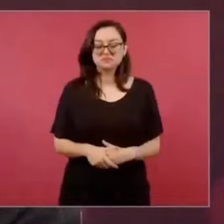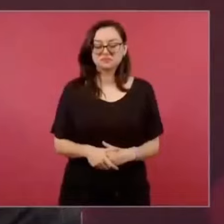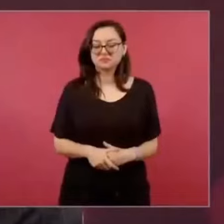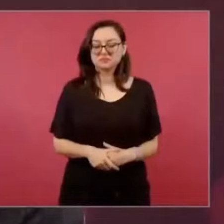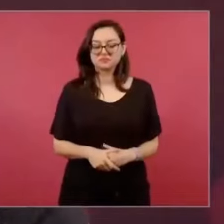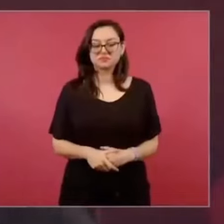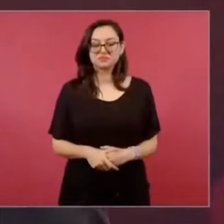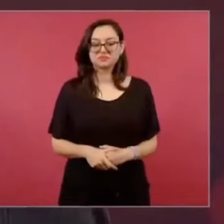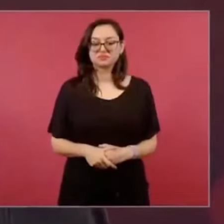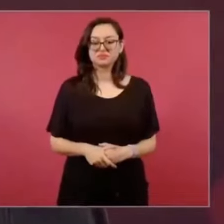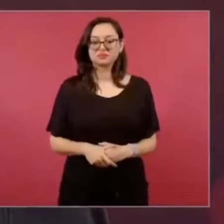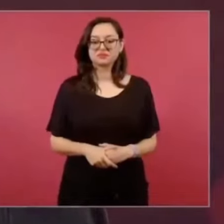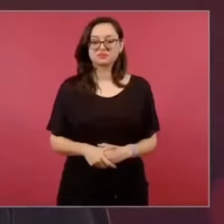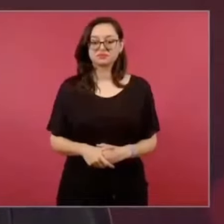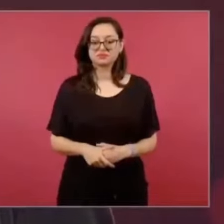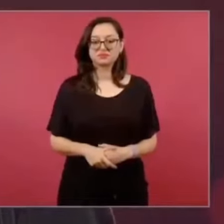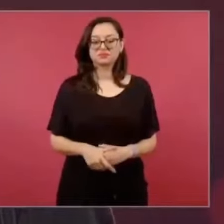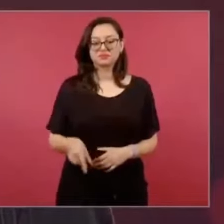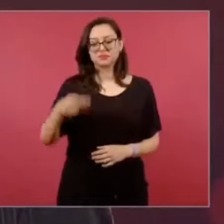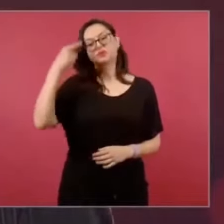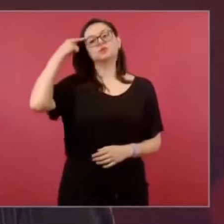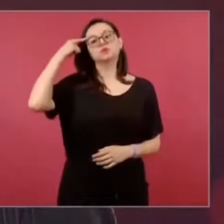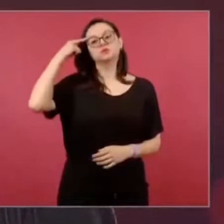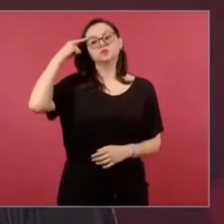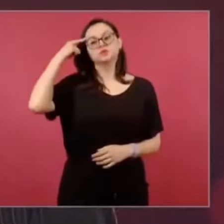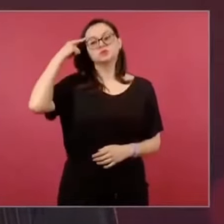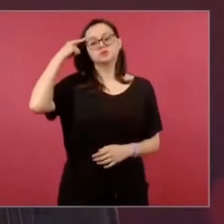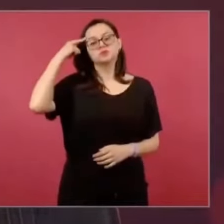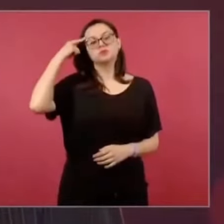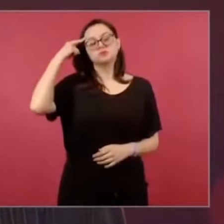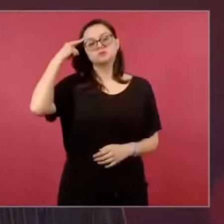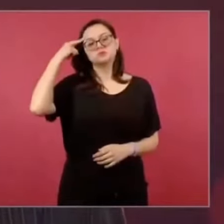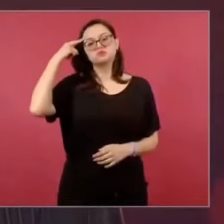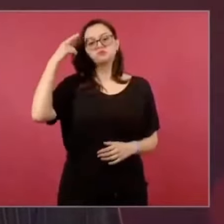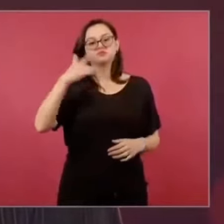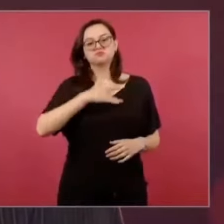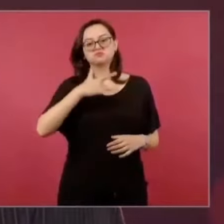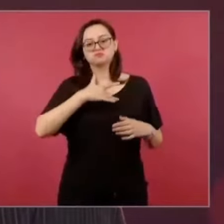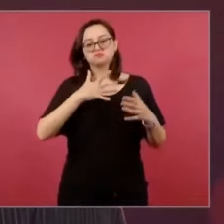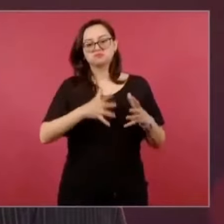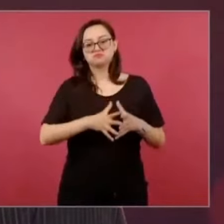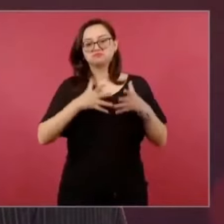Un pueblo muy consciente, muy generoso, muy pacífico,